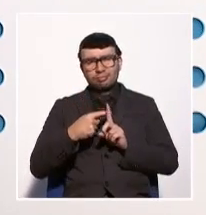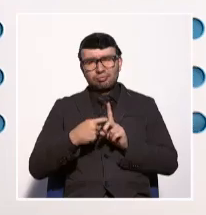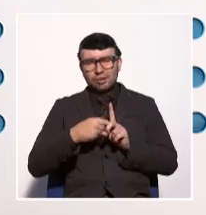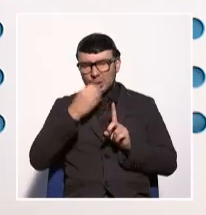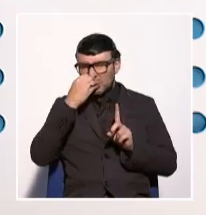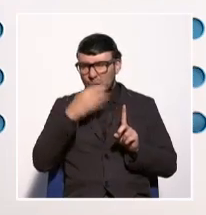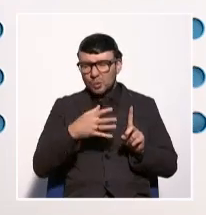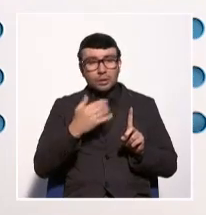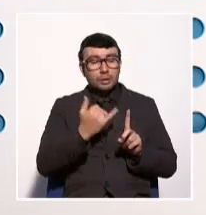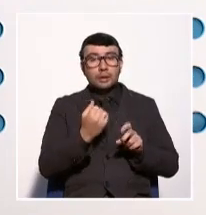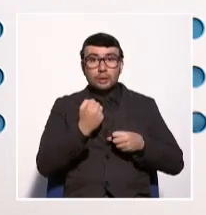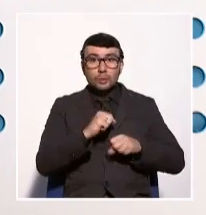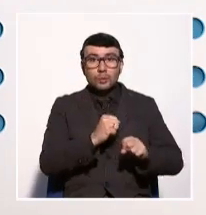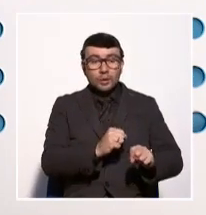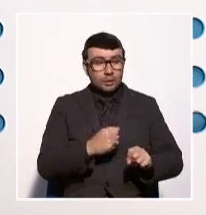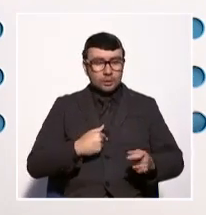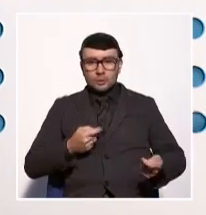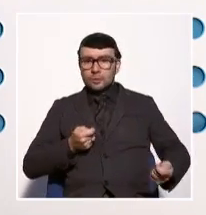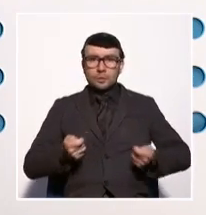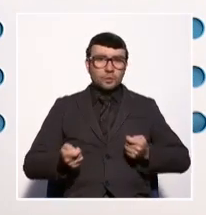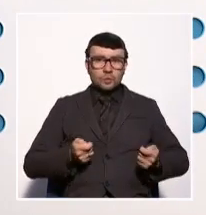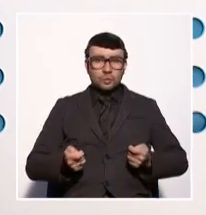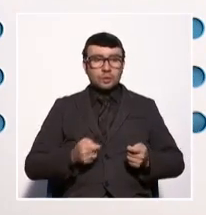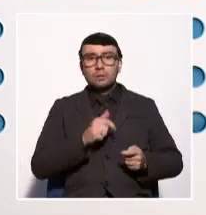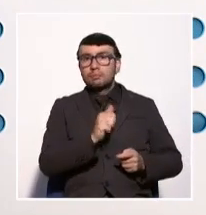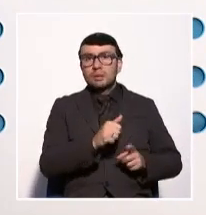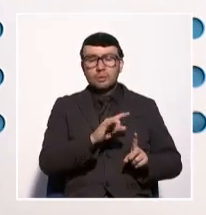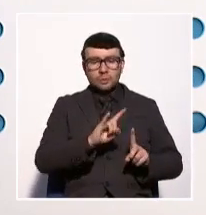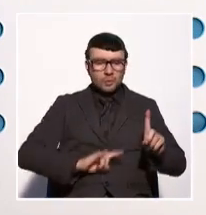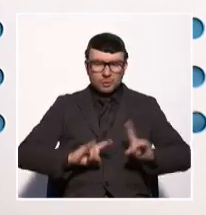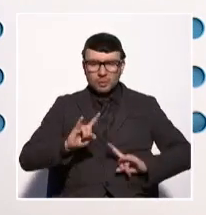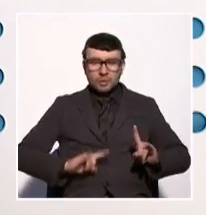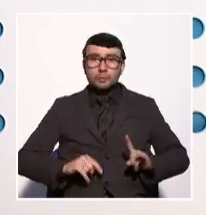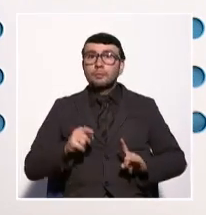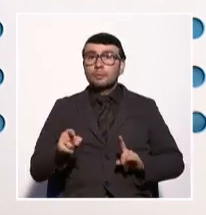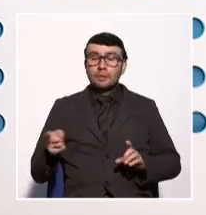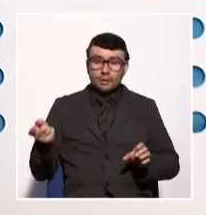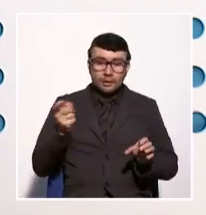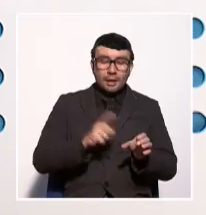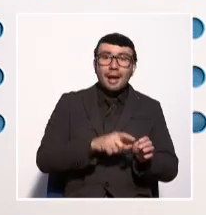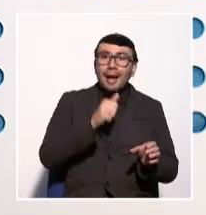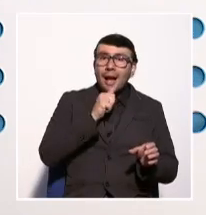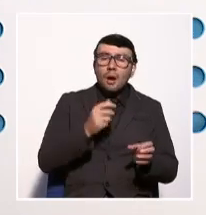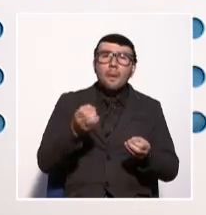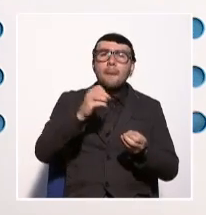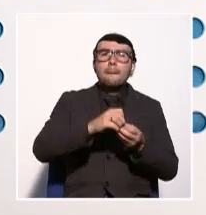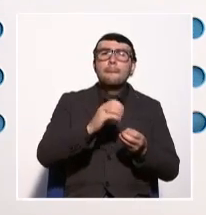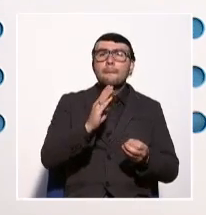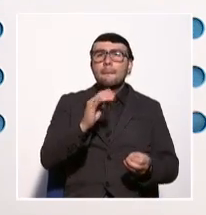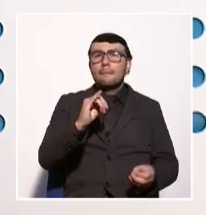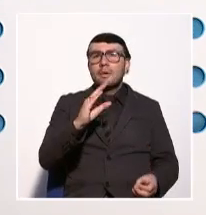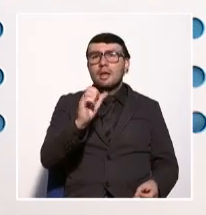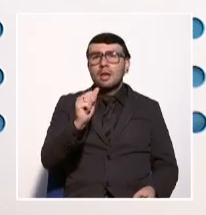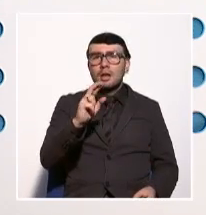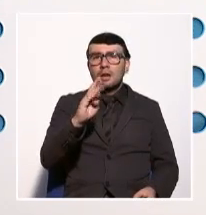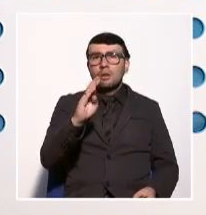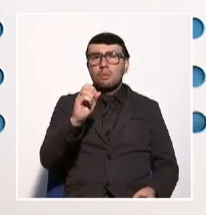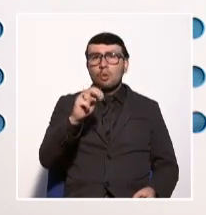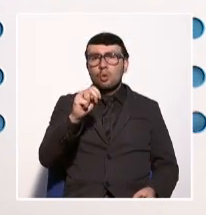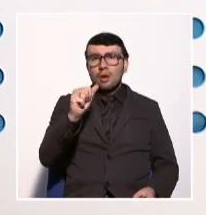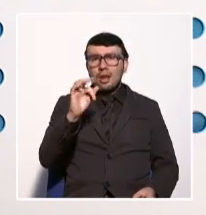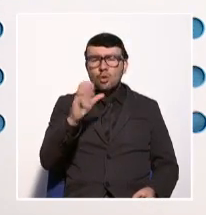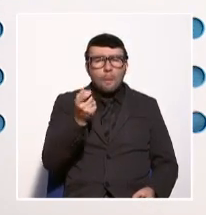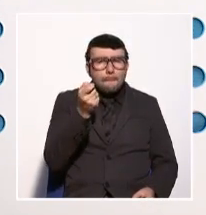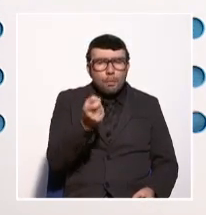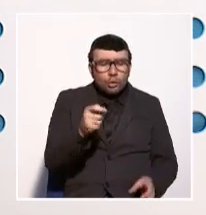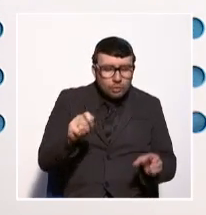consume sus electrolitos entonces el agua con bicarbonato va a ayudar a neutralizar sin abusar de ellas o sea lo